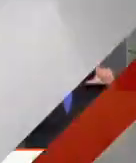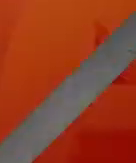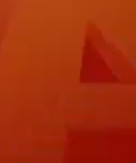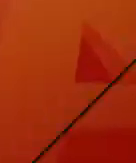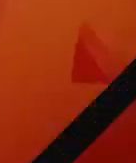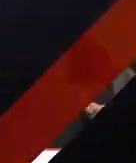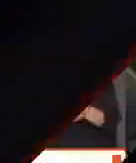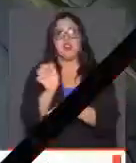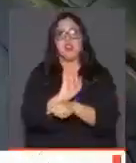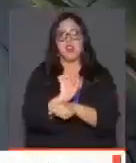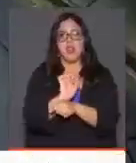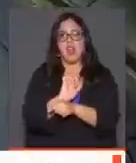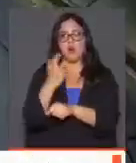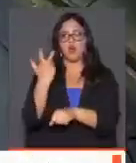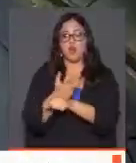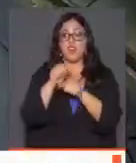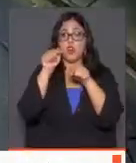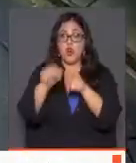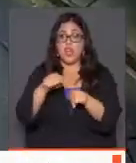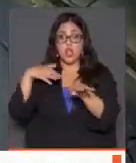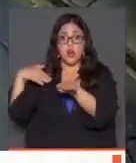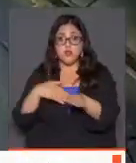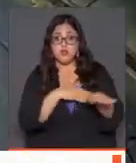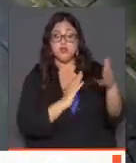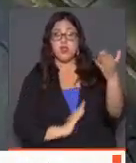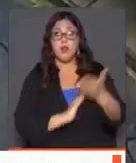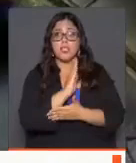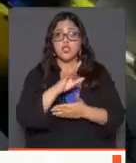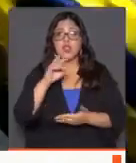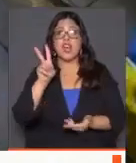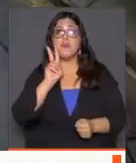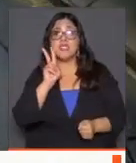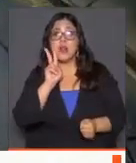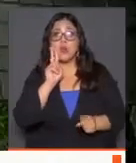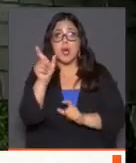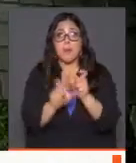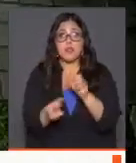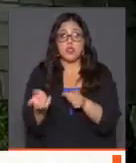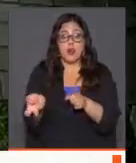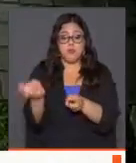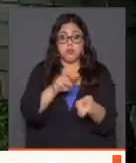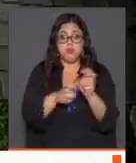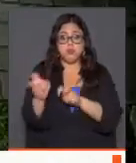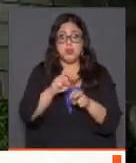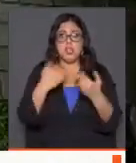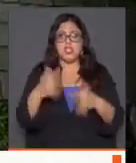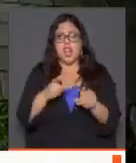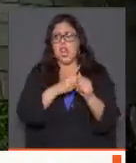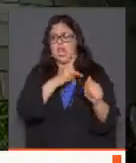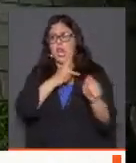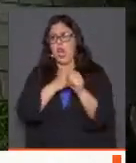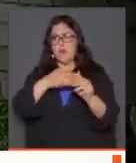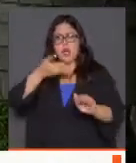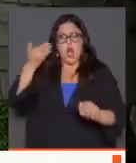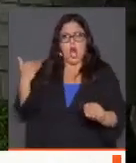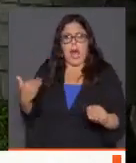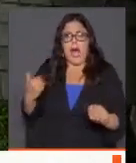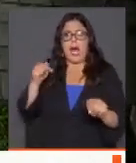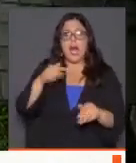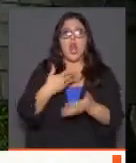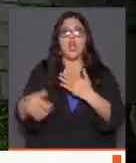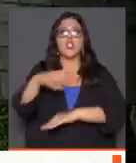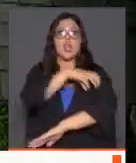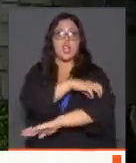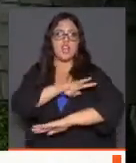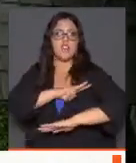Antes que toda esta persecución comenzara en Vitacura, los sujetos que iban a bordo de este vehículo ya habían recorrido varios kilómetros. Venían desde la región de